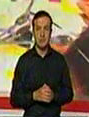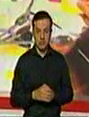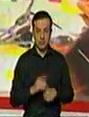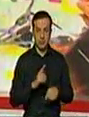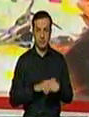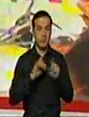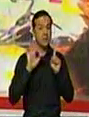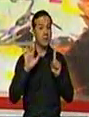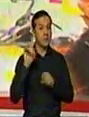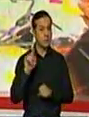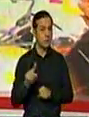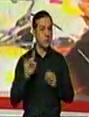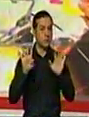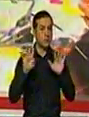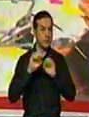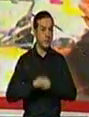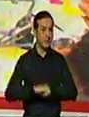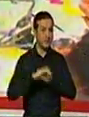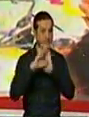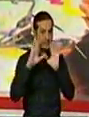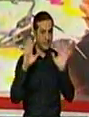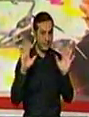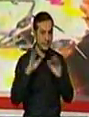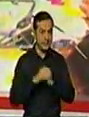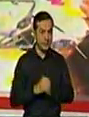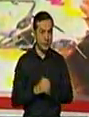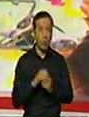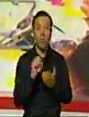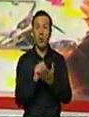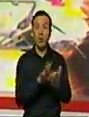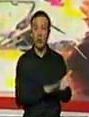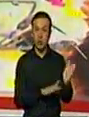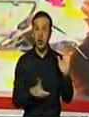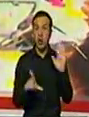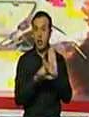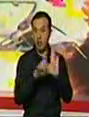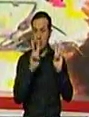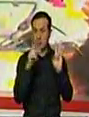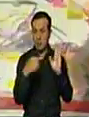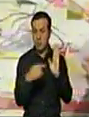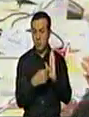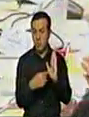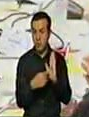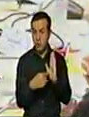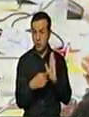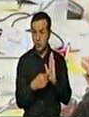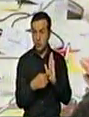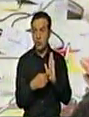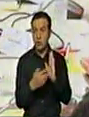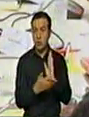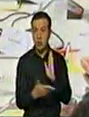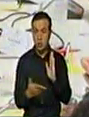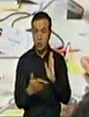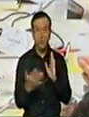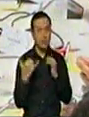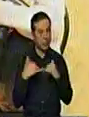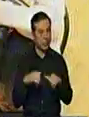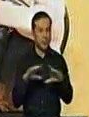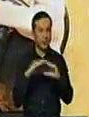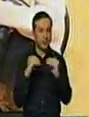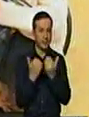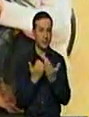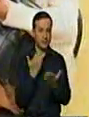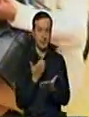19 de la mañana, el análisis y debate del proyecto de ley orgánica de simplicidad y progresividad tributaria continúa en la Comisión de